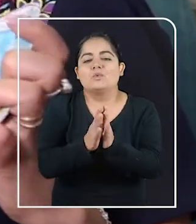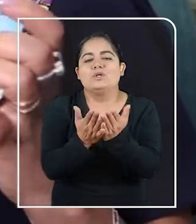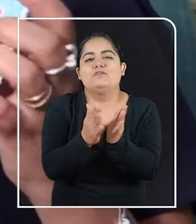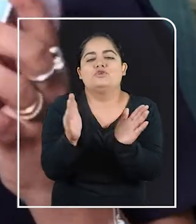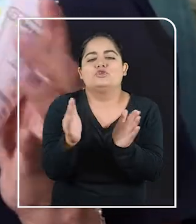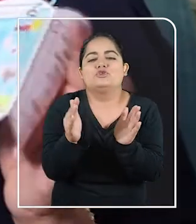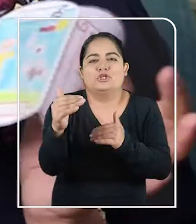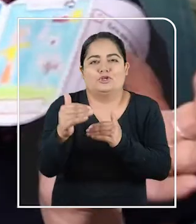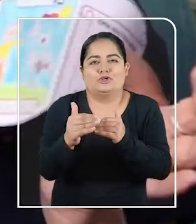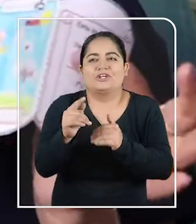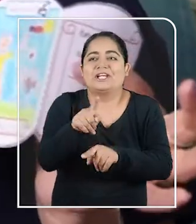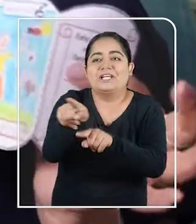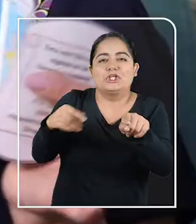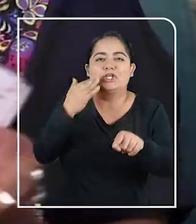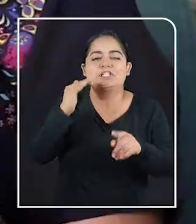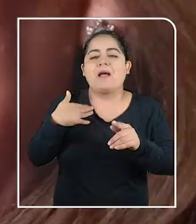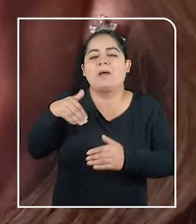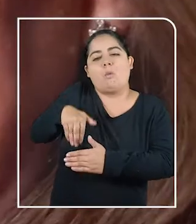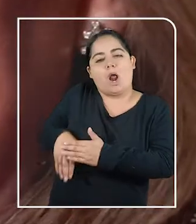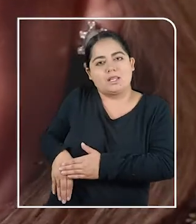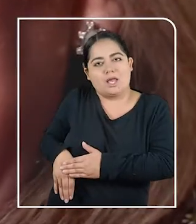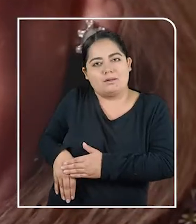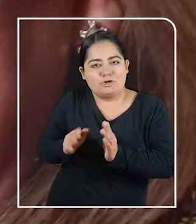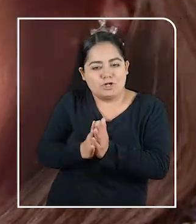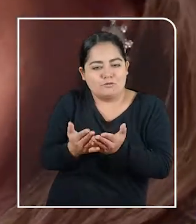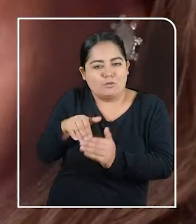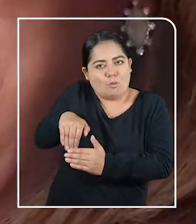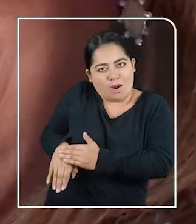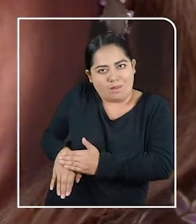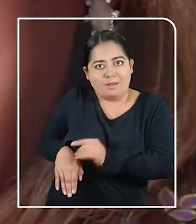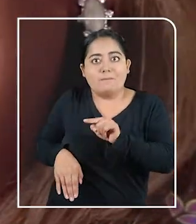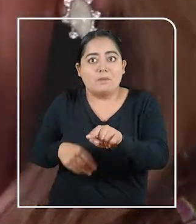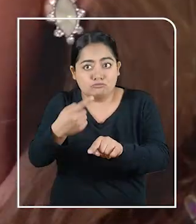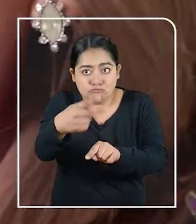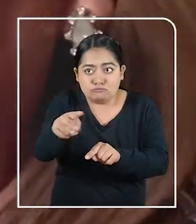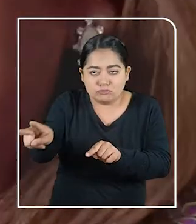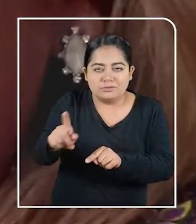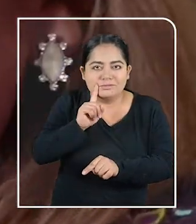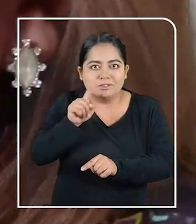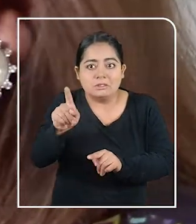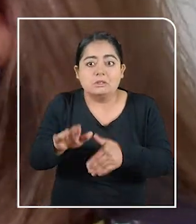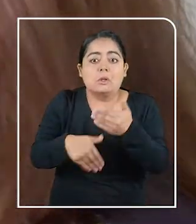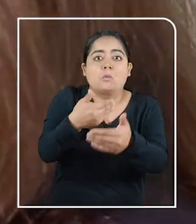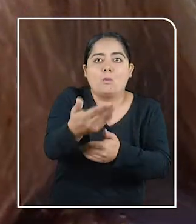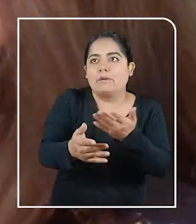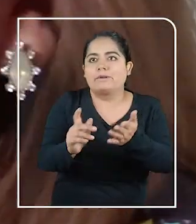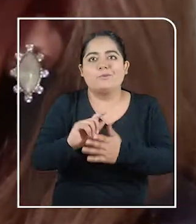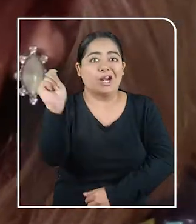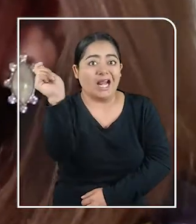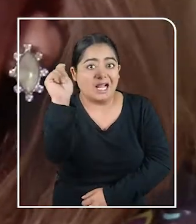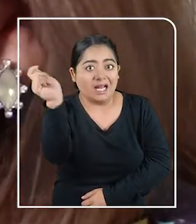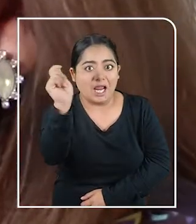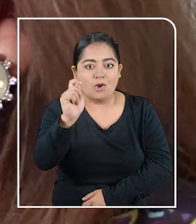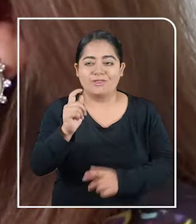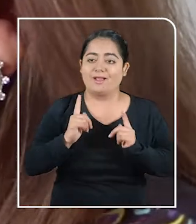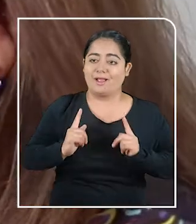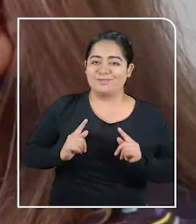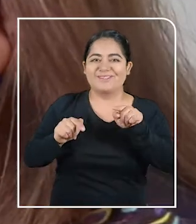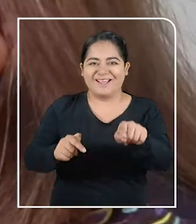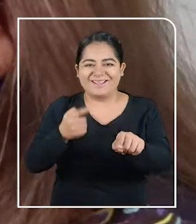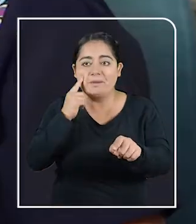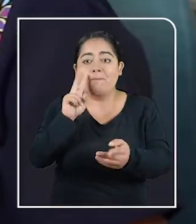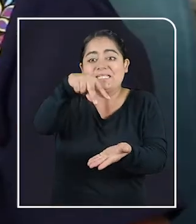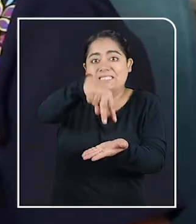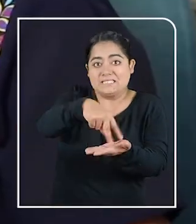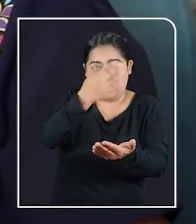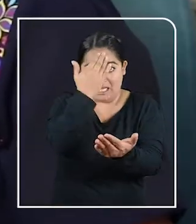de bolsillos que lo llamaban ellos, ¿ya? Para que lo tuvieran y en algún momento en el recreo poderlo compartir cuando ya volviéramos a la